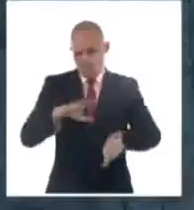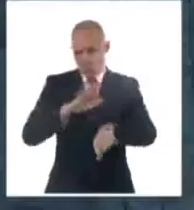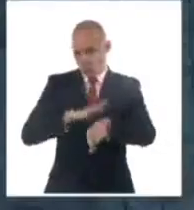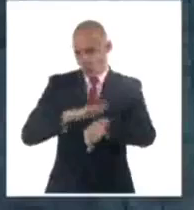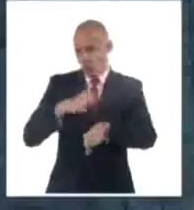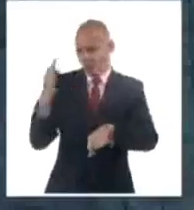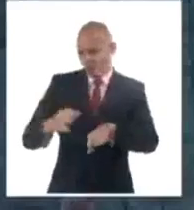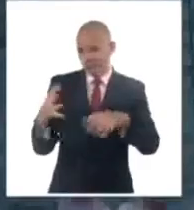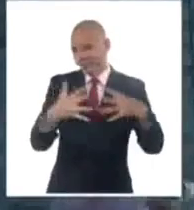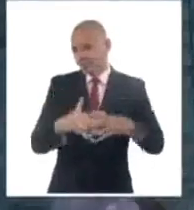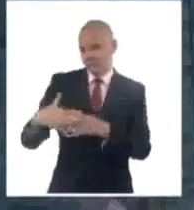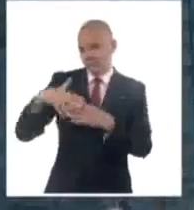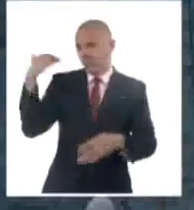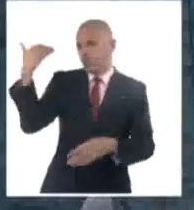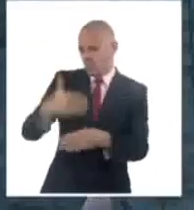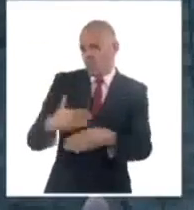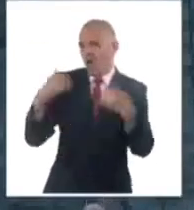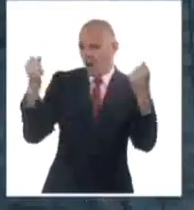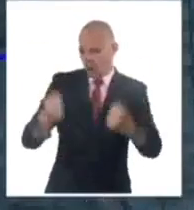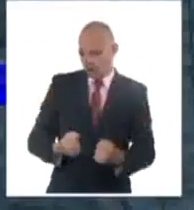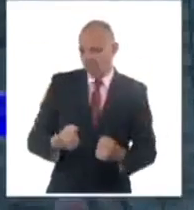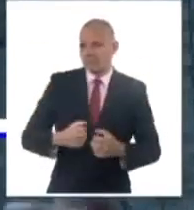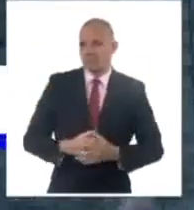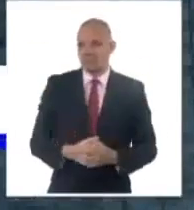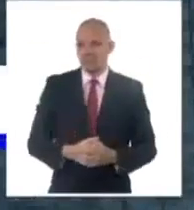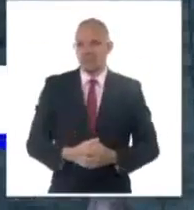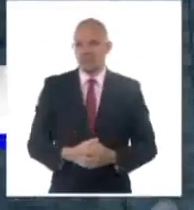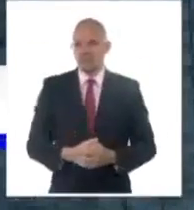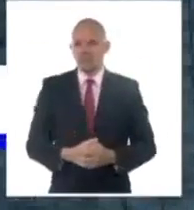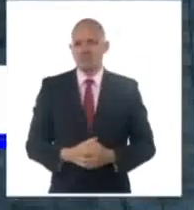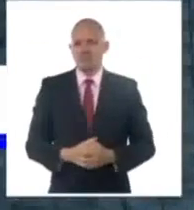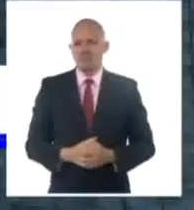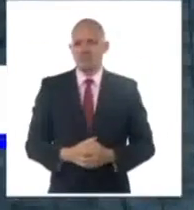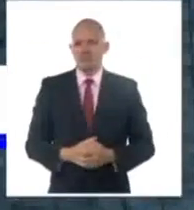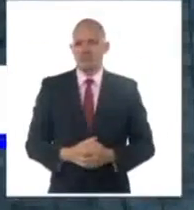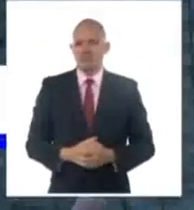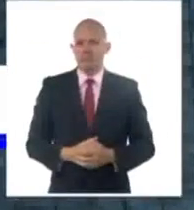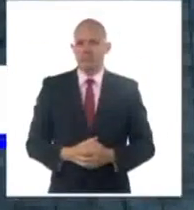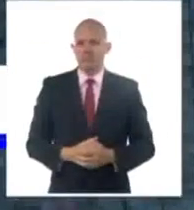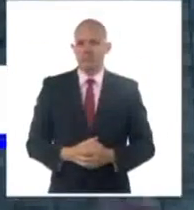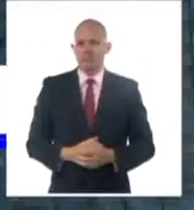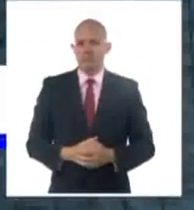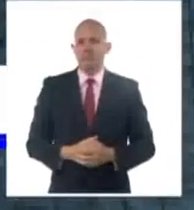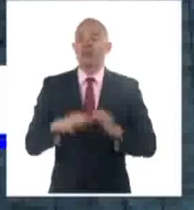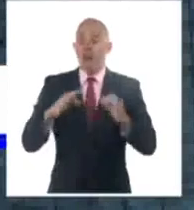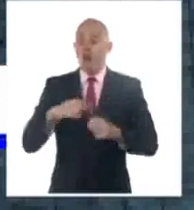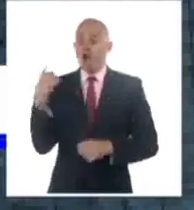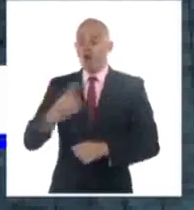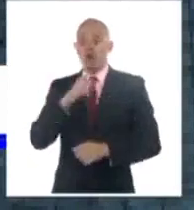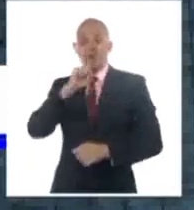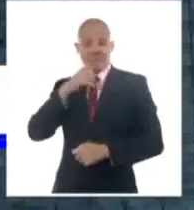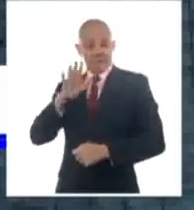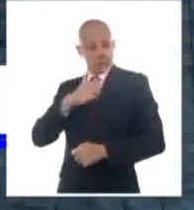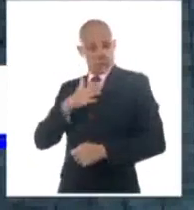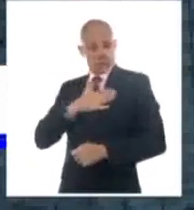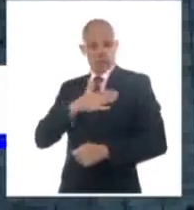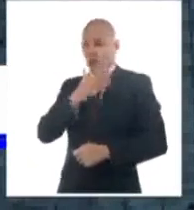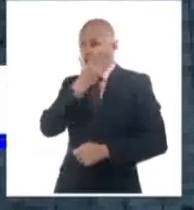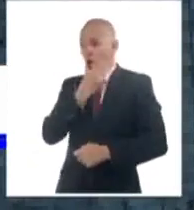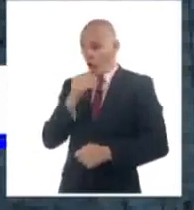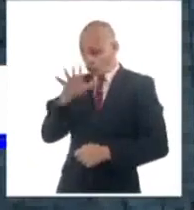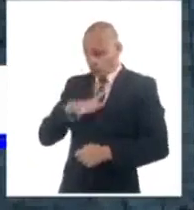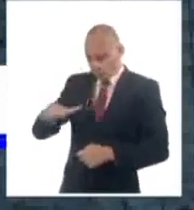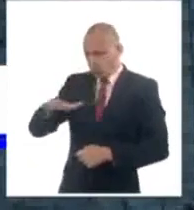Washington. Las nuevas generaciones de trabajadores, los jóvenes, vamos a luchar por estamos luchando por nuestros hijos, estamos